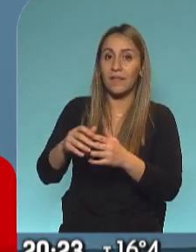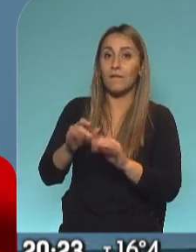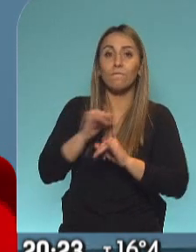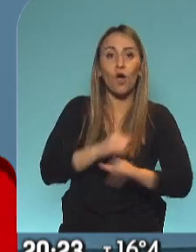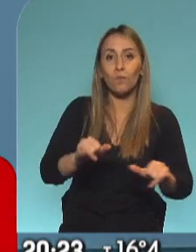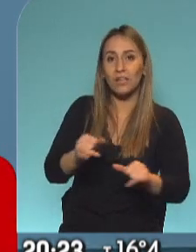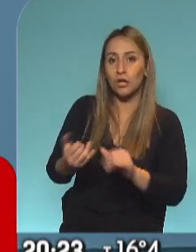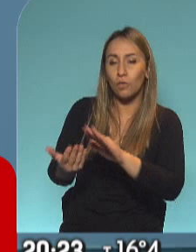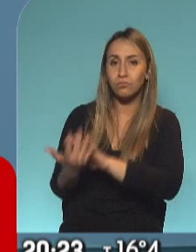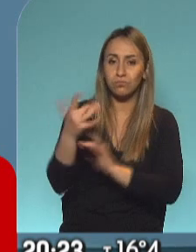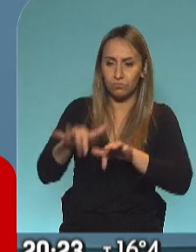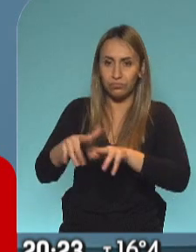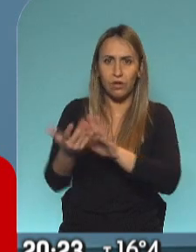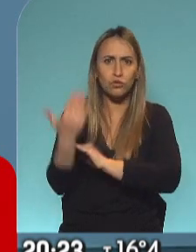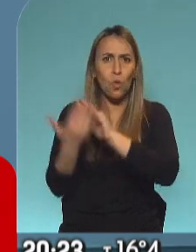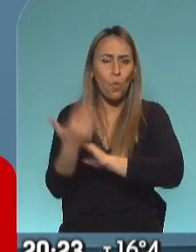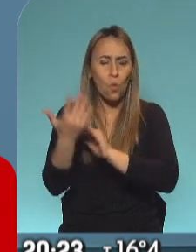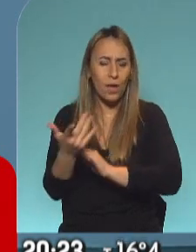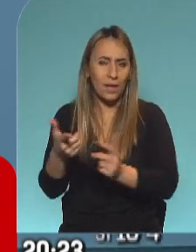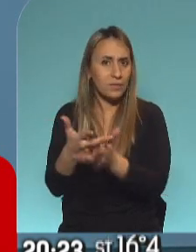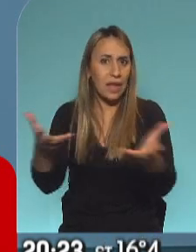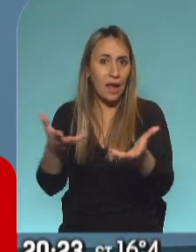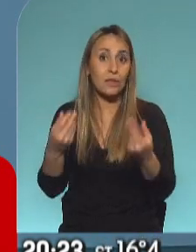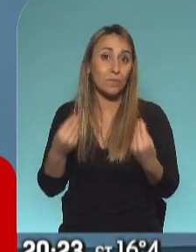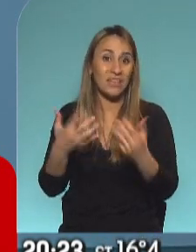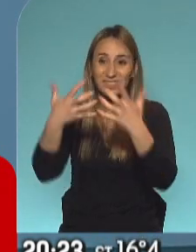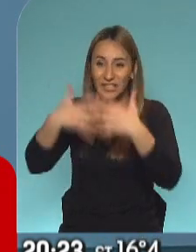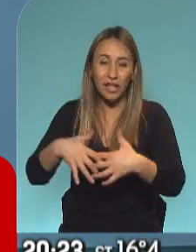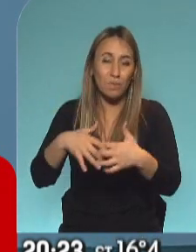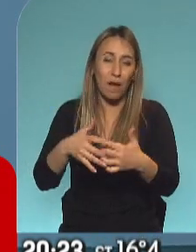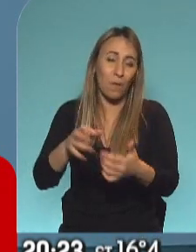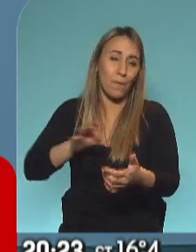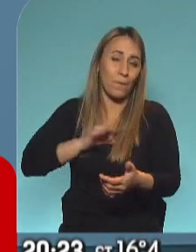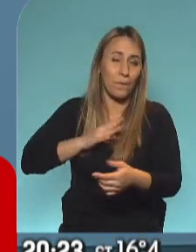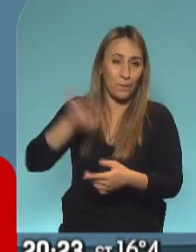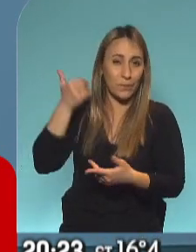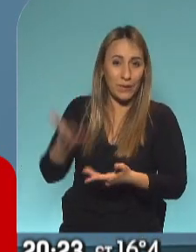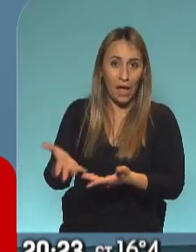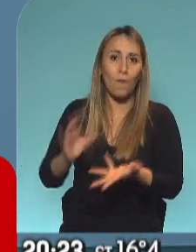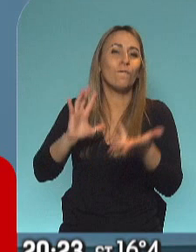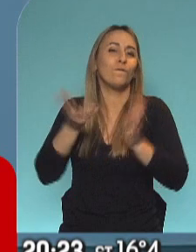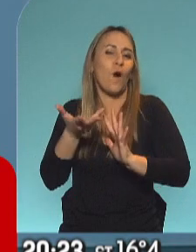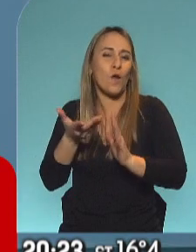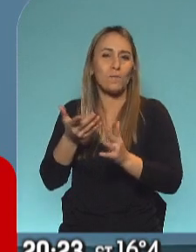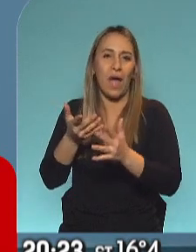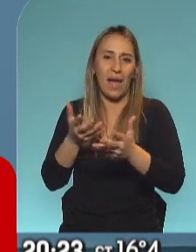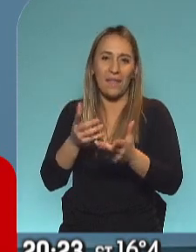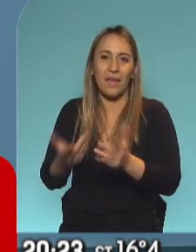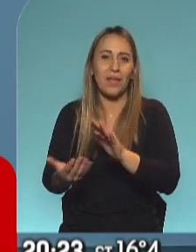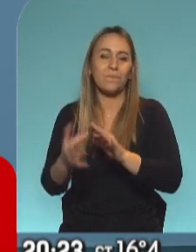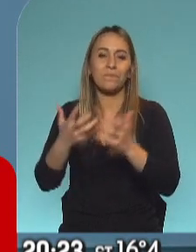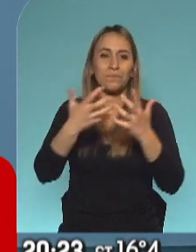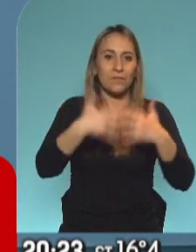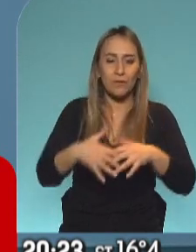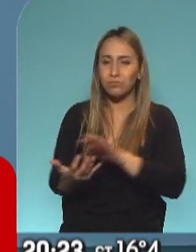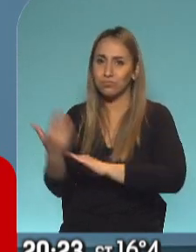es muy precario en términos metodológicos, cómo se realiza. El sistema de carga de los